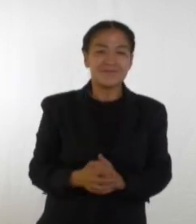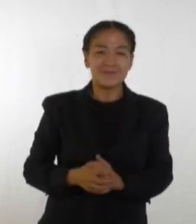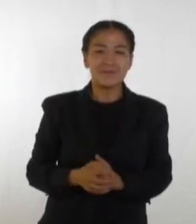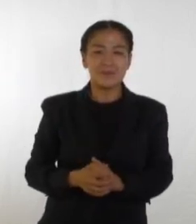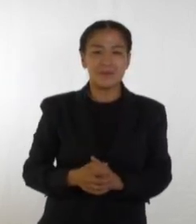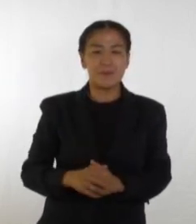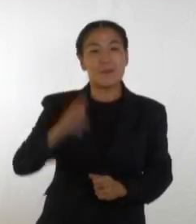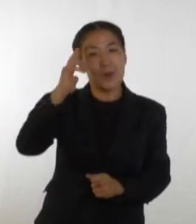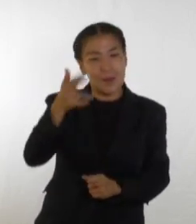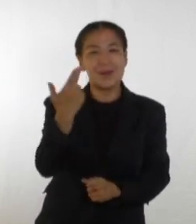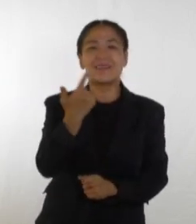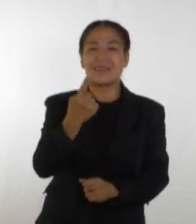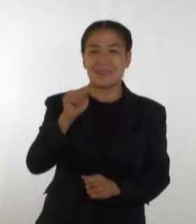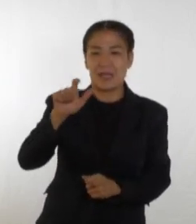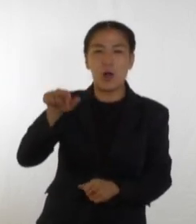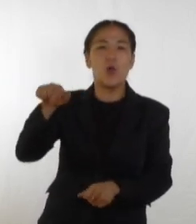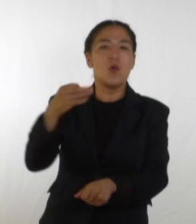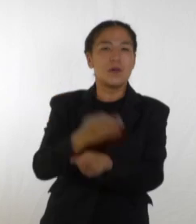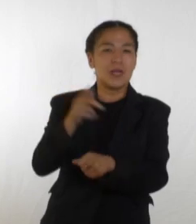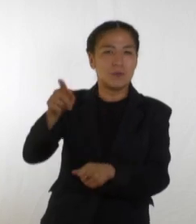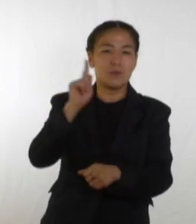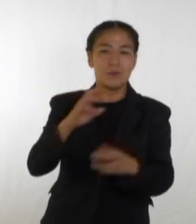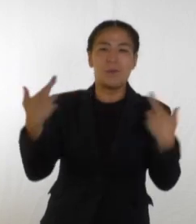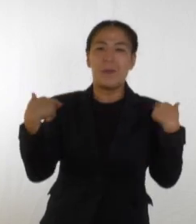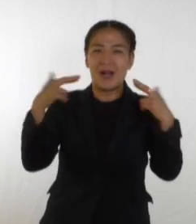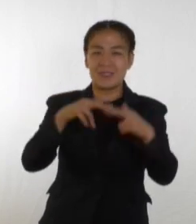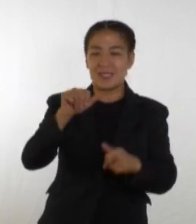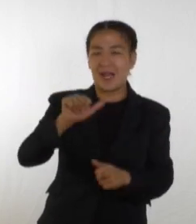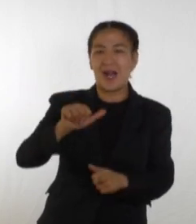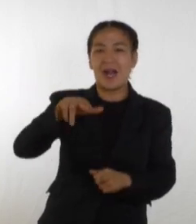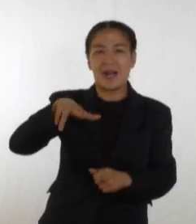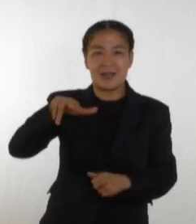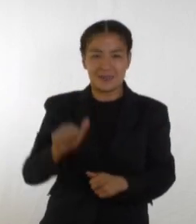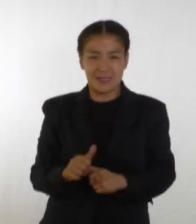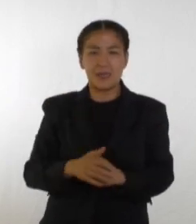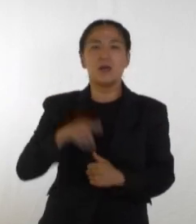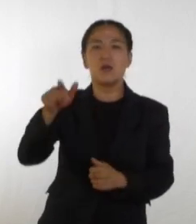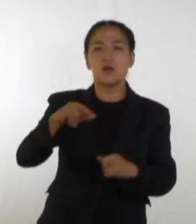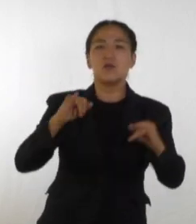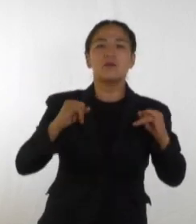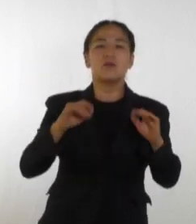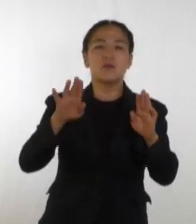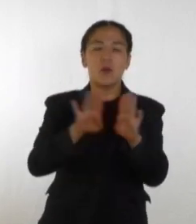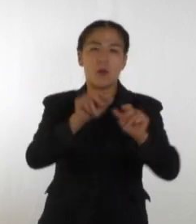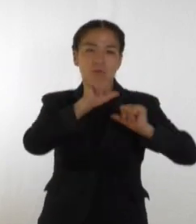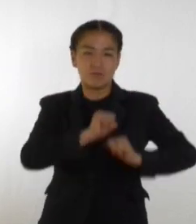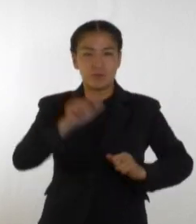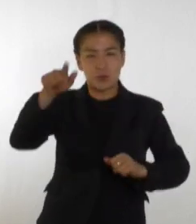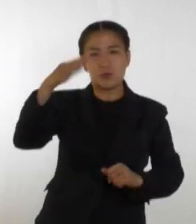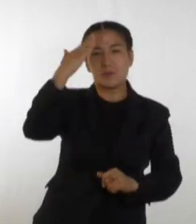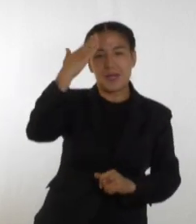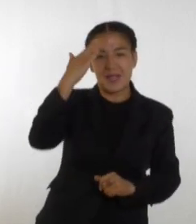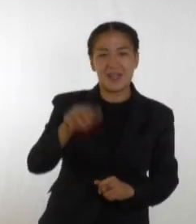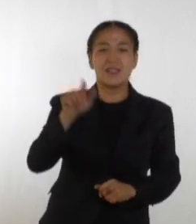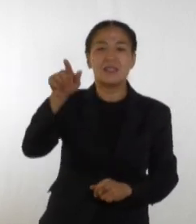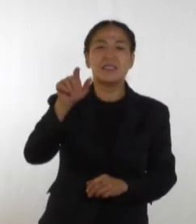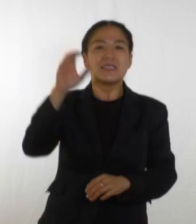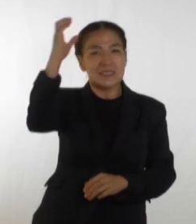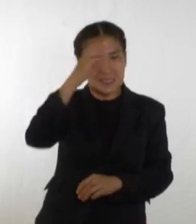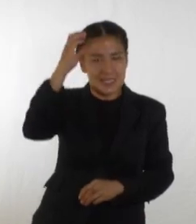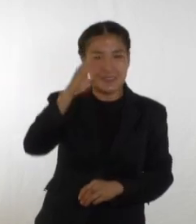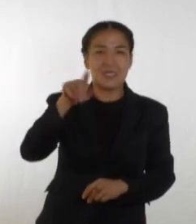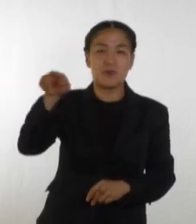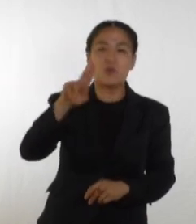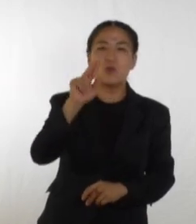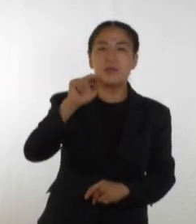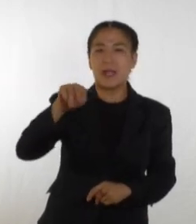va. Hola, ¿qué tal? Estamos con la doctora Ana Meda Guardiola, quien es profesora titular del Departamento de Matemáticas de la Facultad de Ciencias